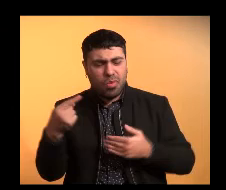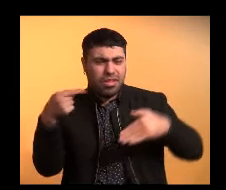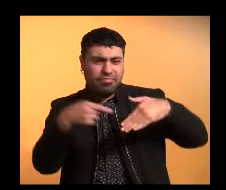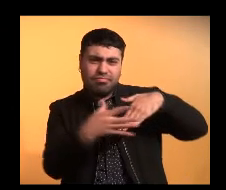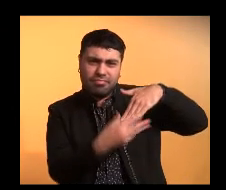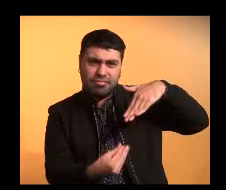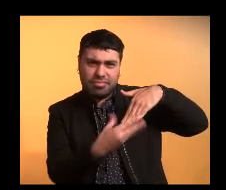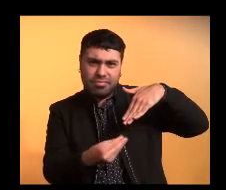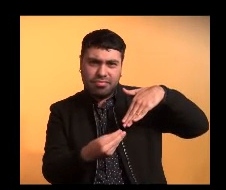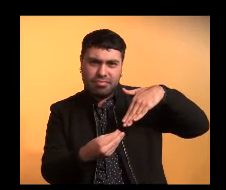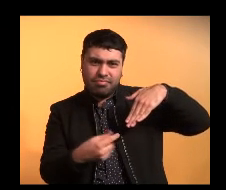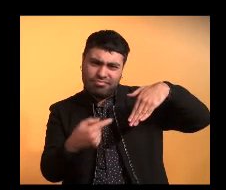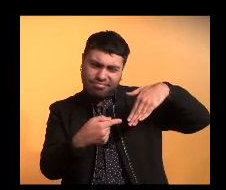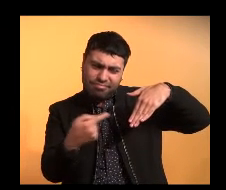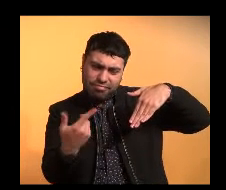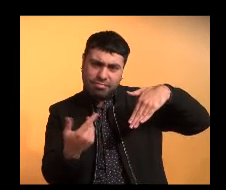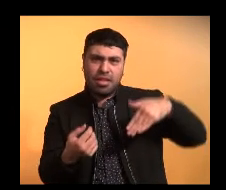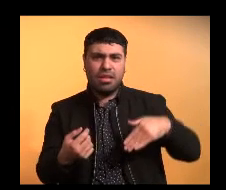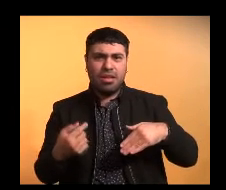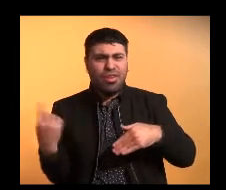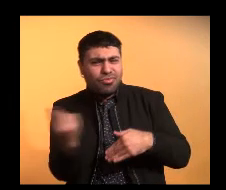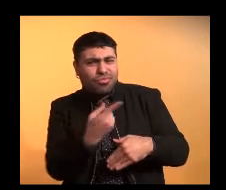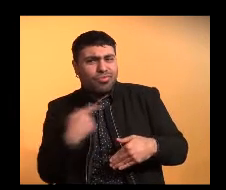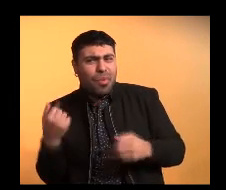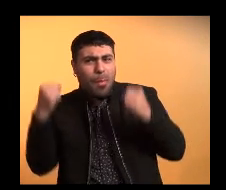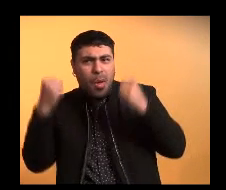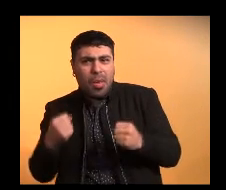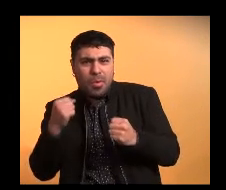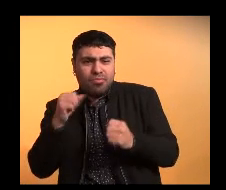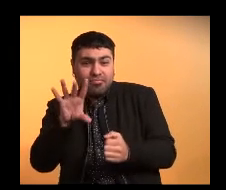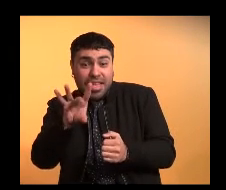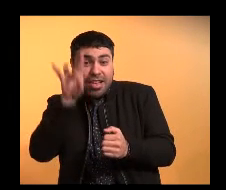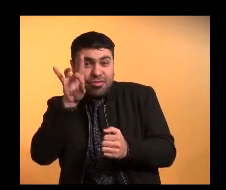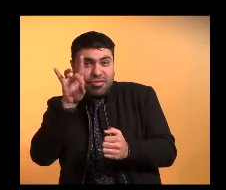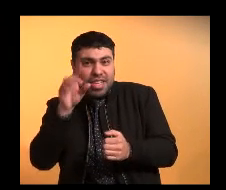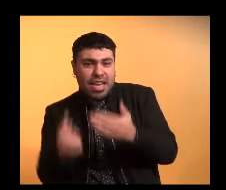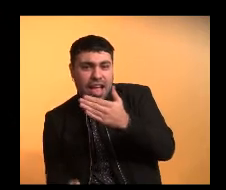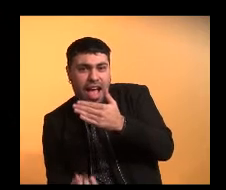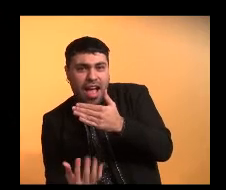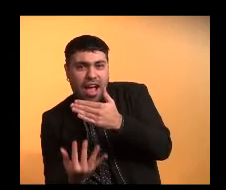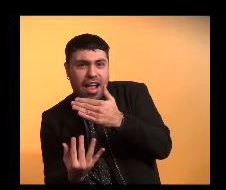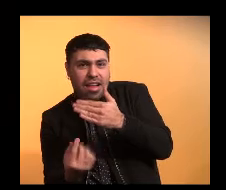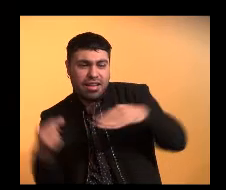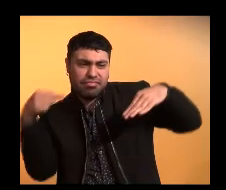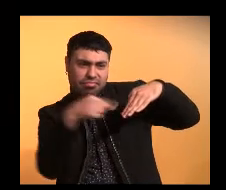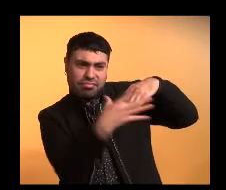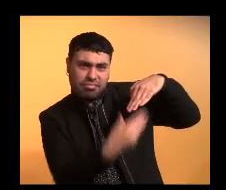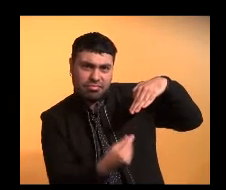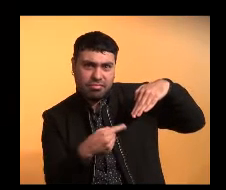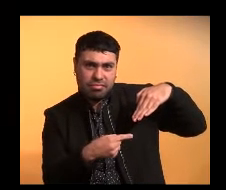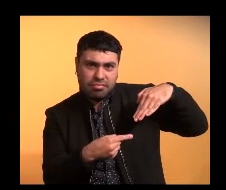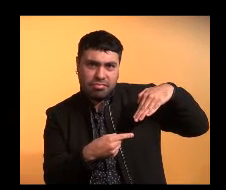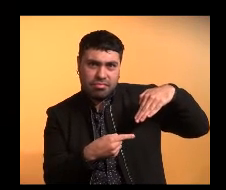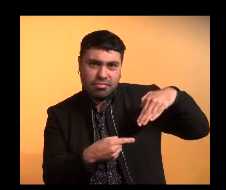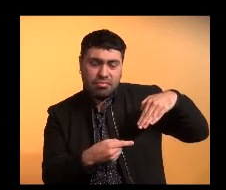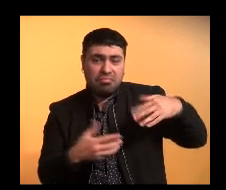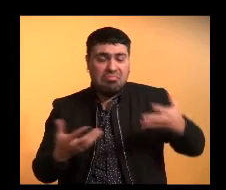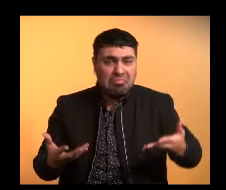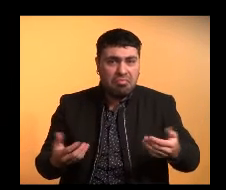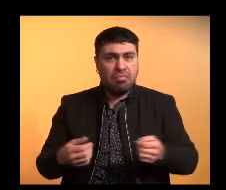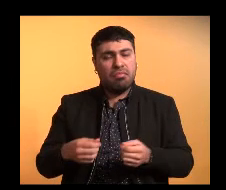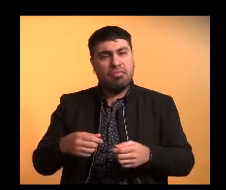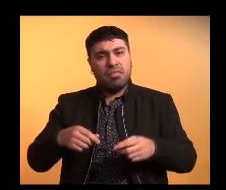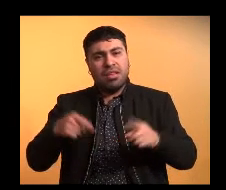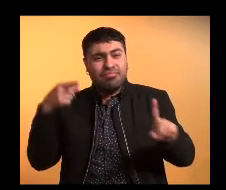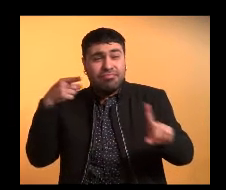podemos encontrar algas en Antártica. Y como yo les mencionaba, me voy a referir principalmente a las macroalgas, que son las